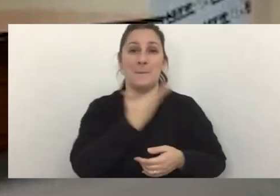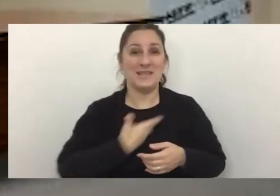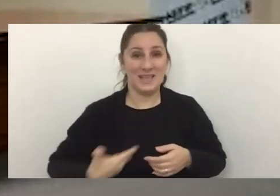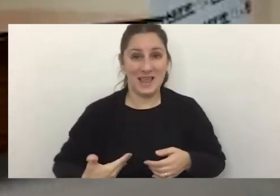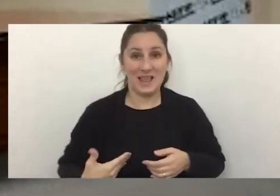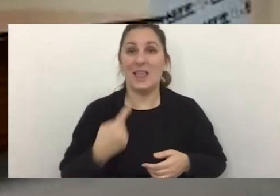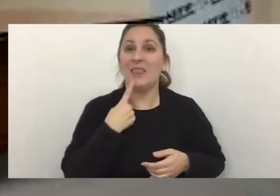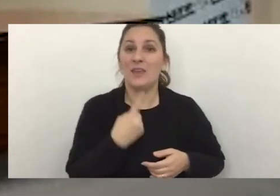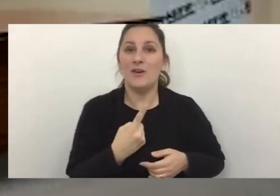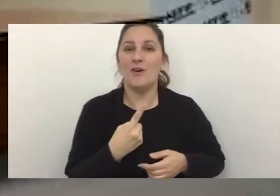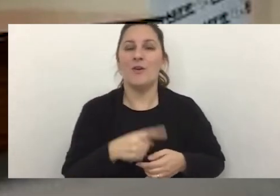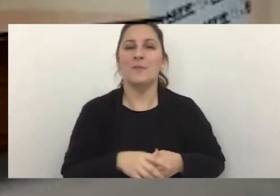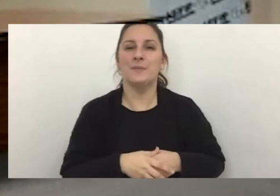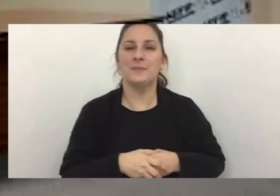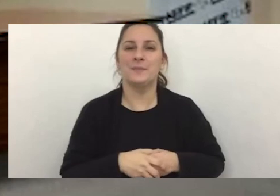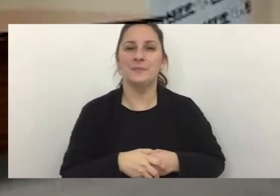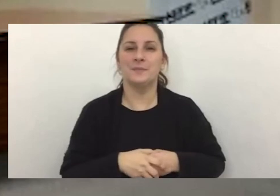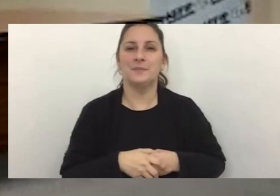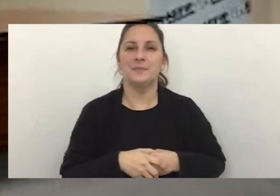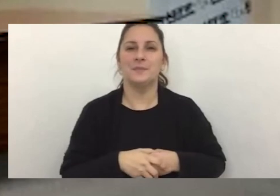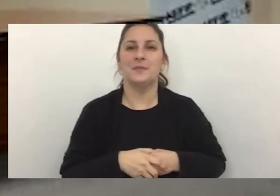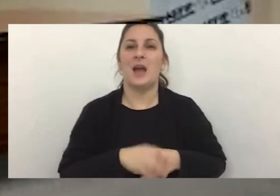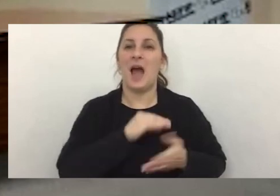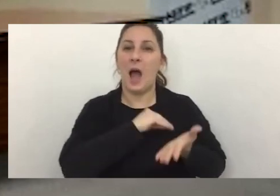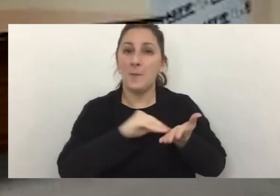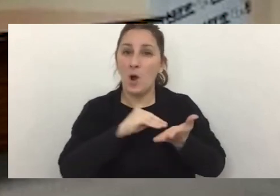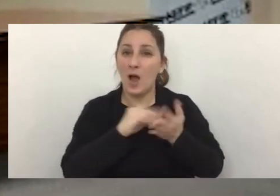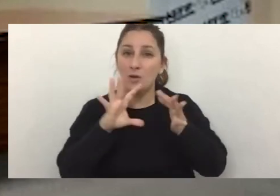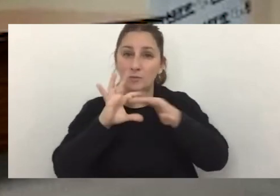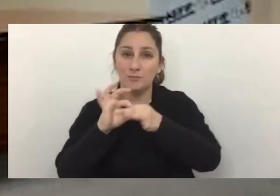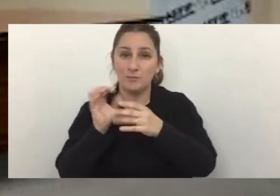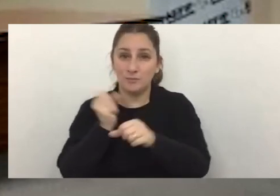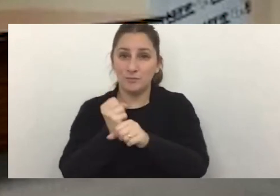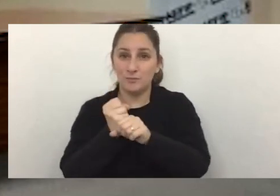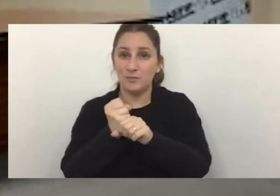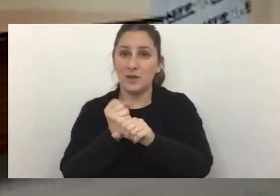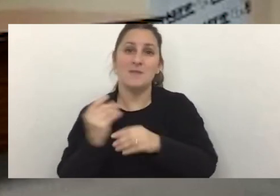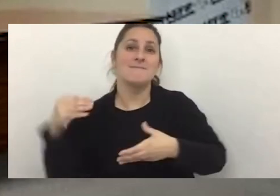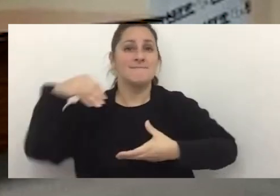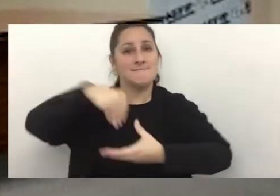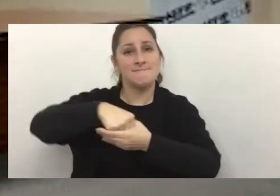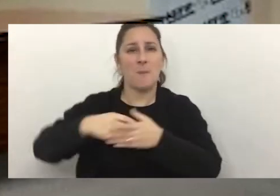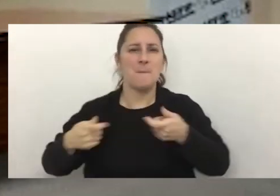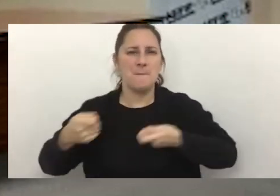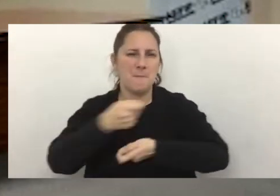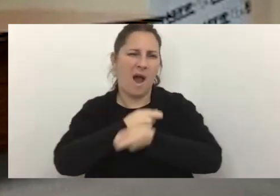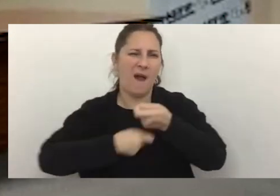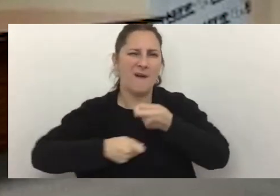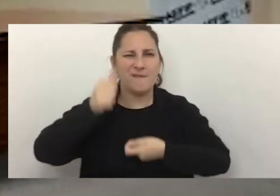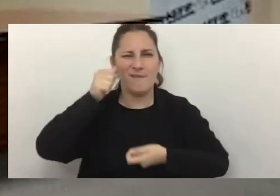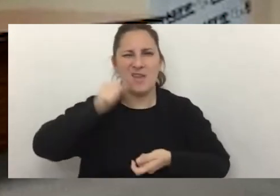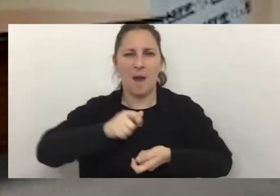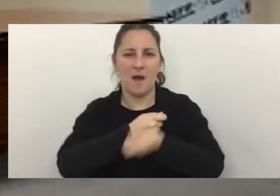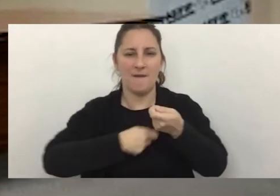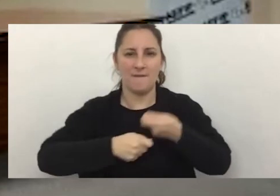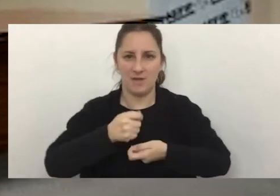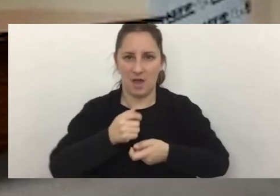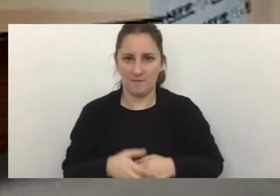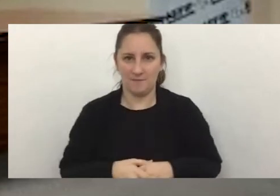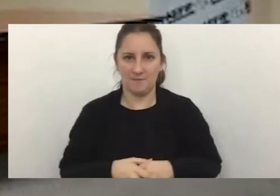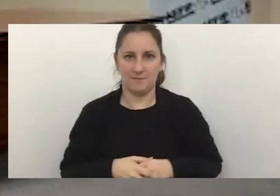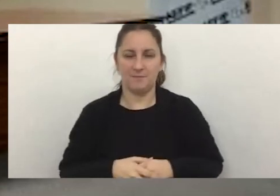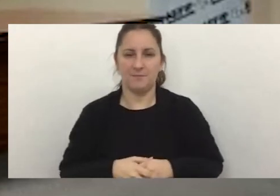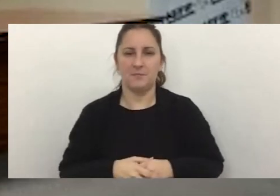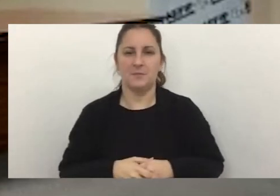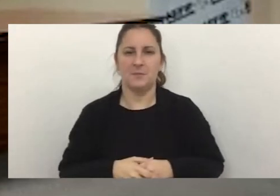que los abogados laboralistas formaban parte de una mafia, la industria del juicio. Sobre